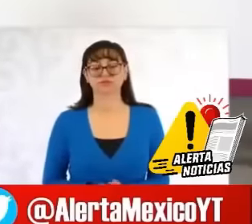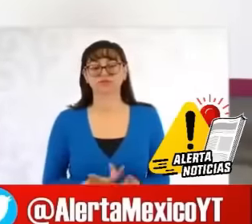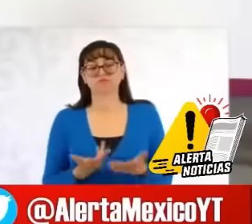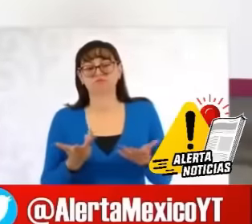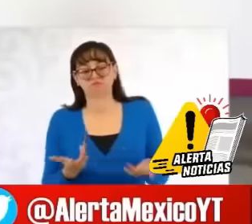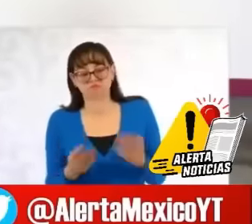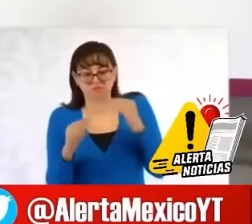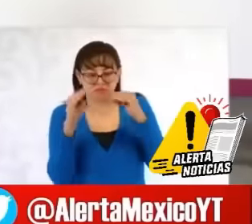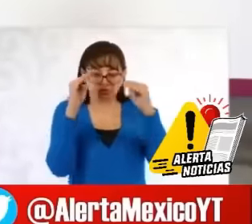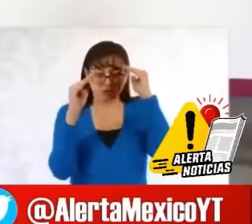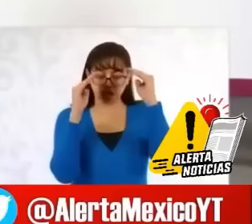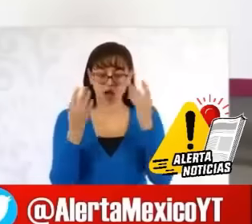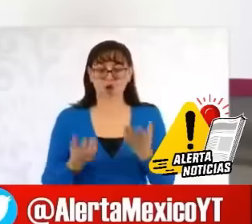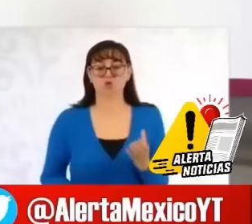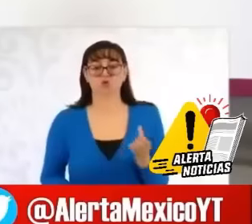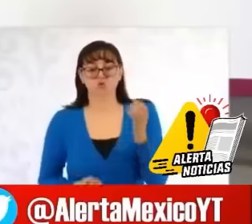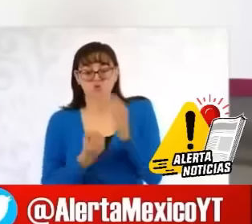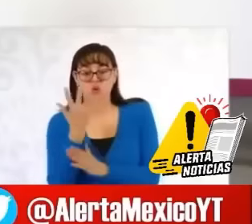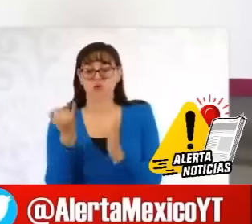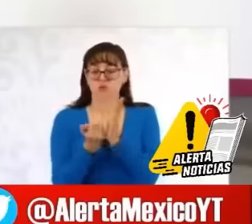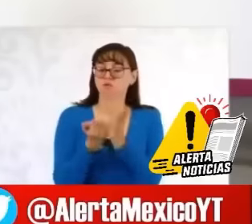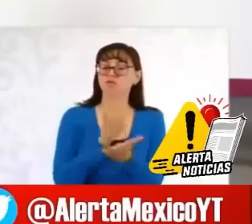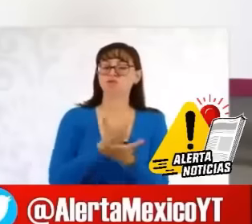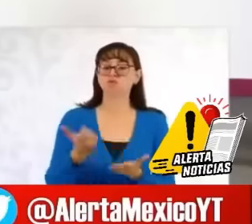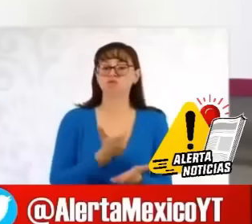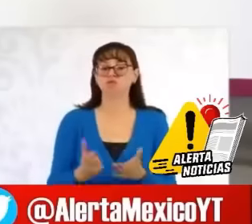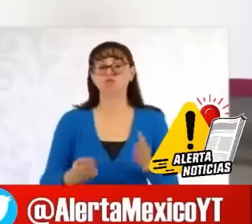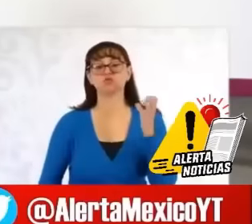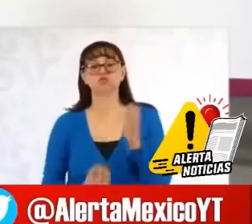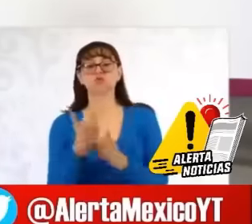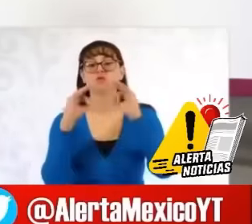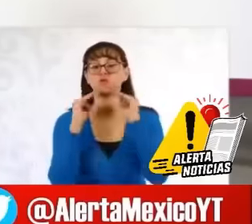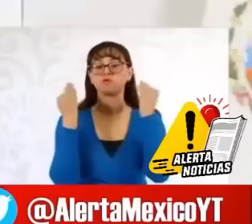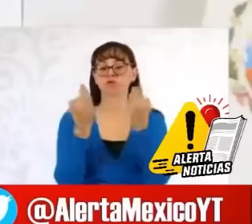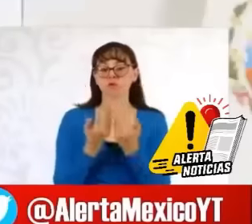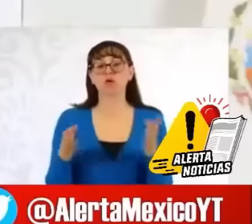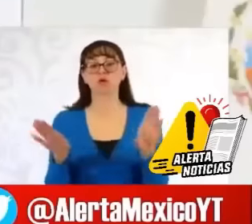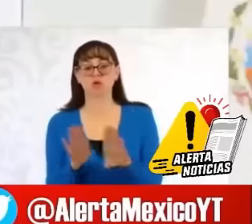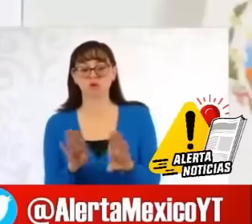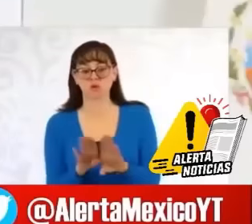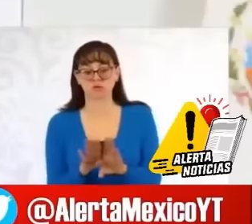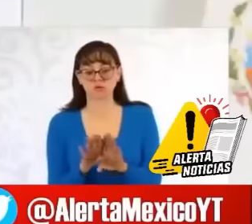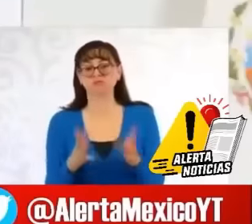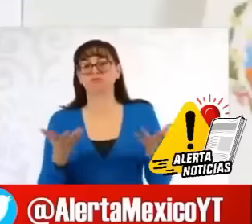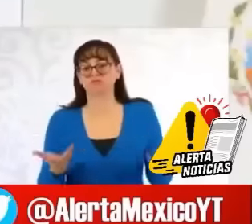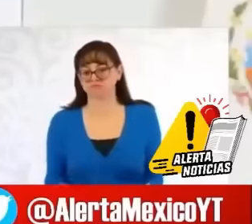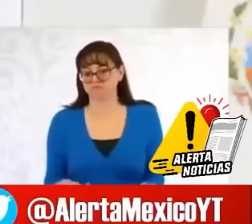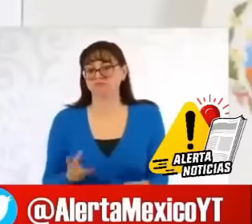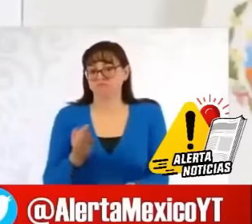y diseñar este nuevo derecho, partimos de dejar las cosas como están, digamos, todo